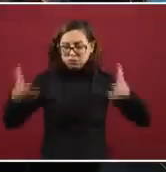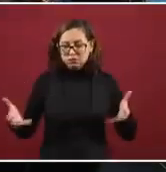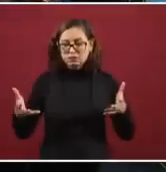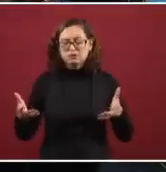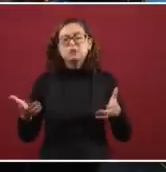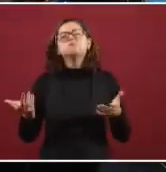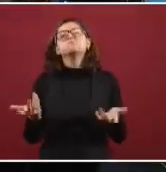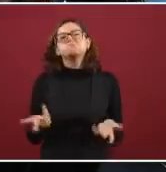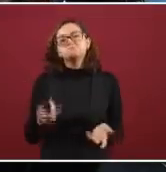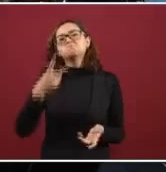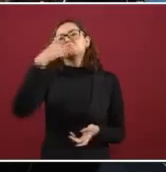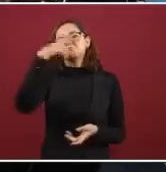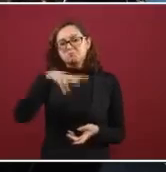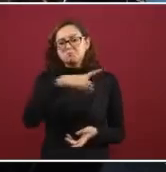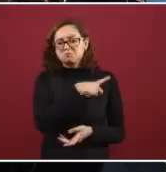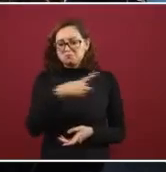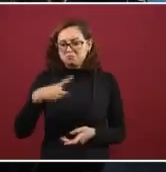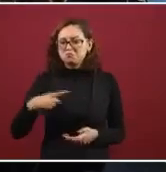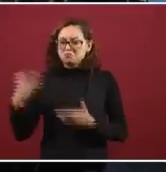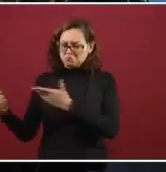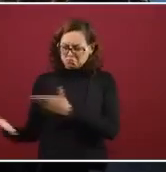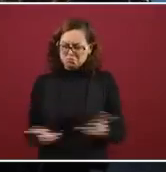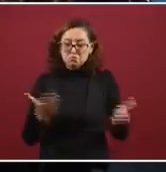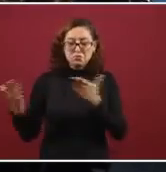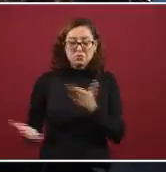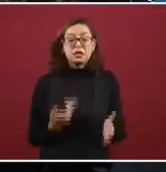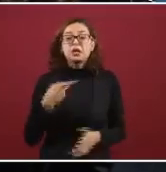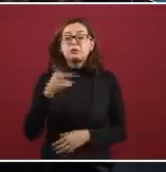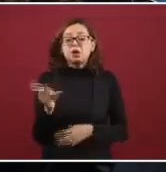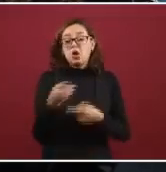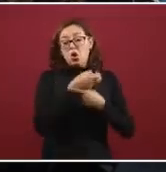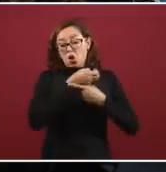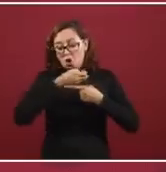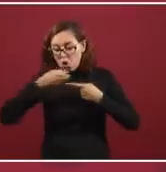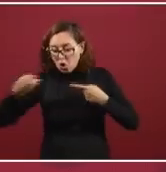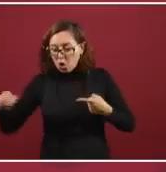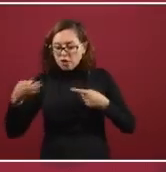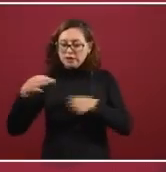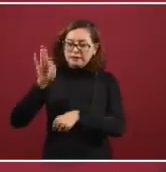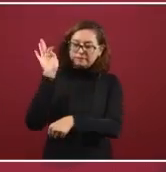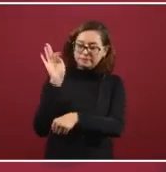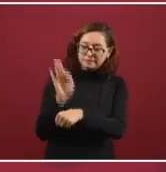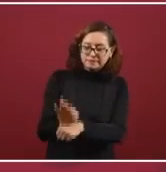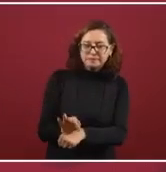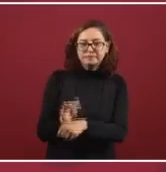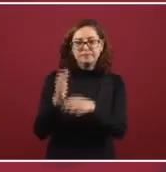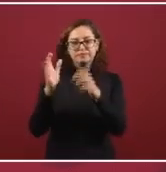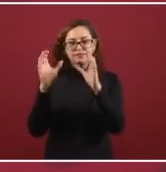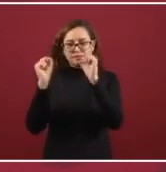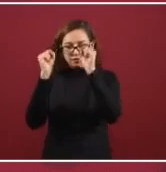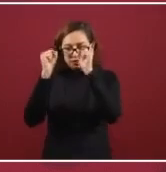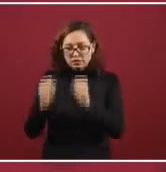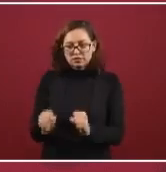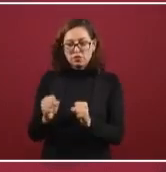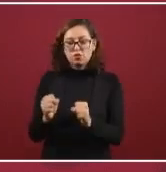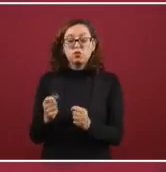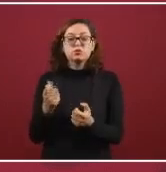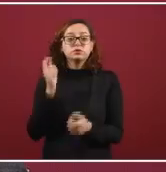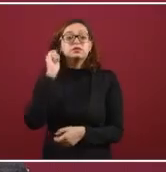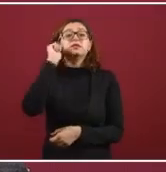tránsito regular, ordenado y seguro, y para eso necesitas registro y autorización legal de estar en nuestro